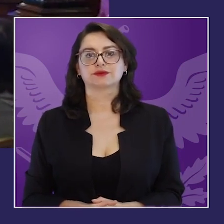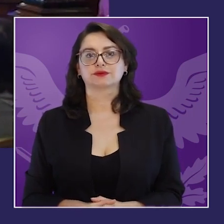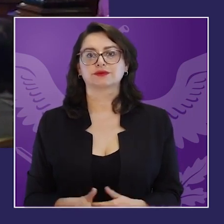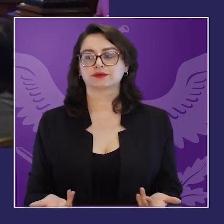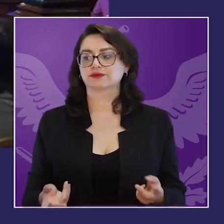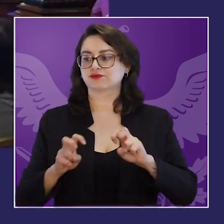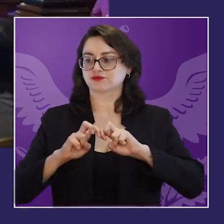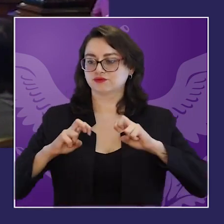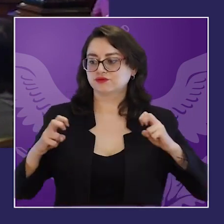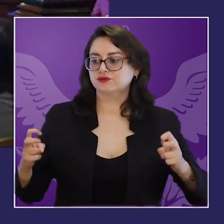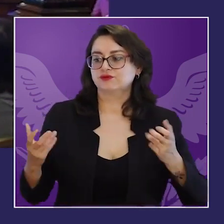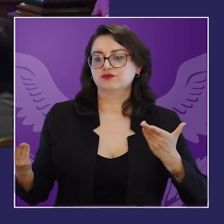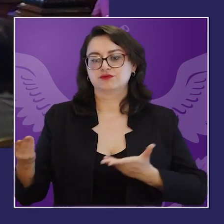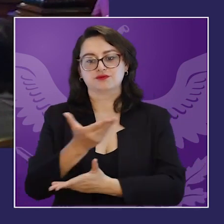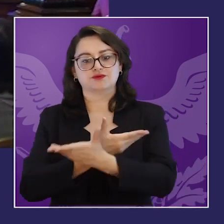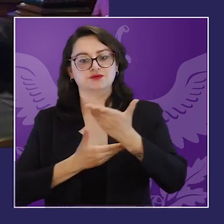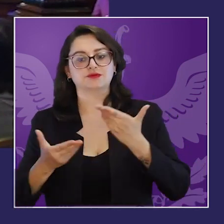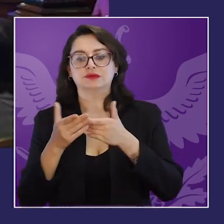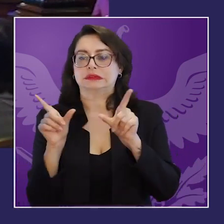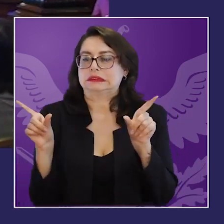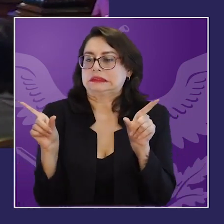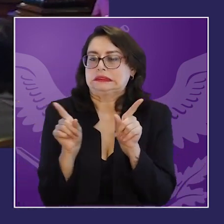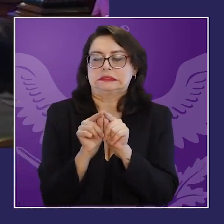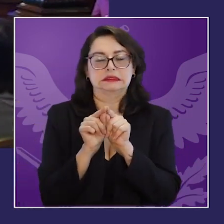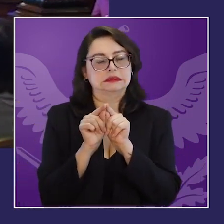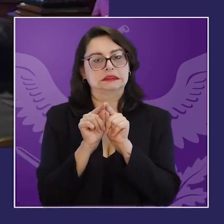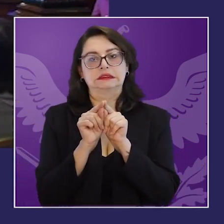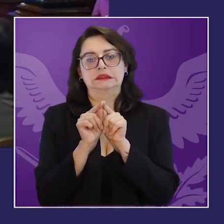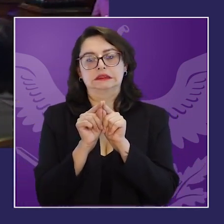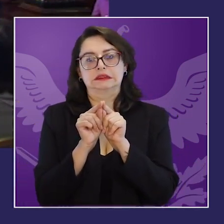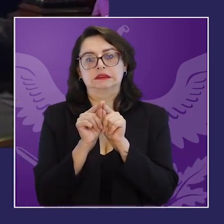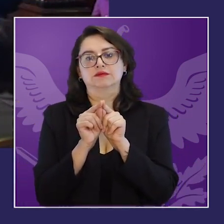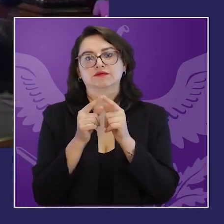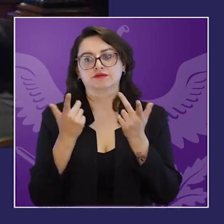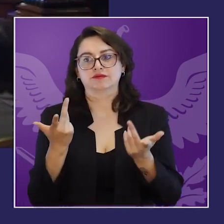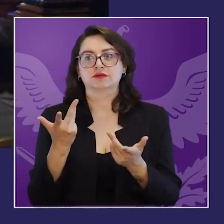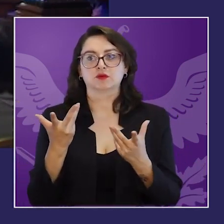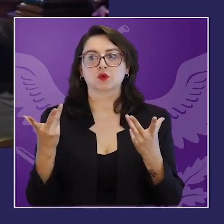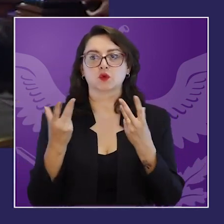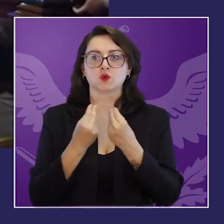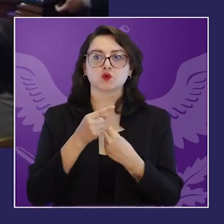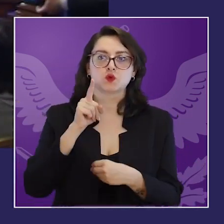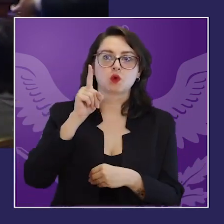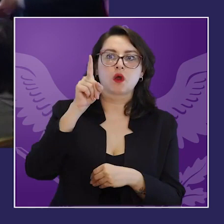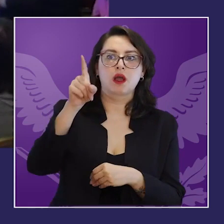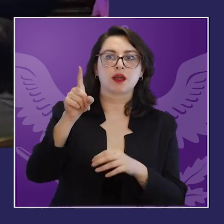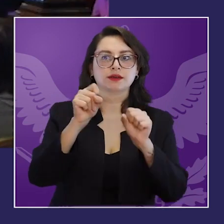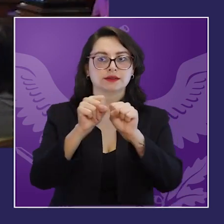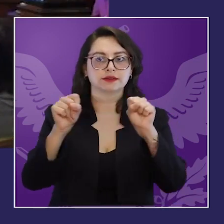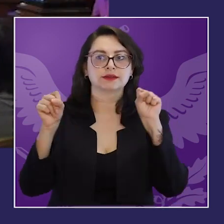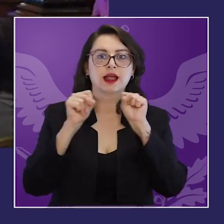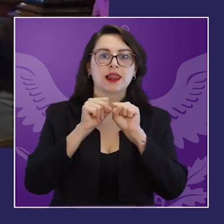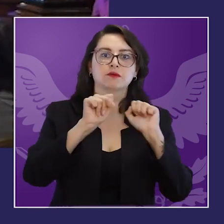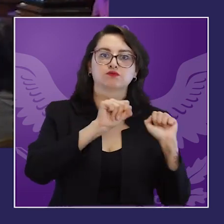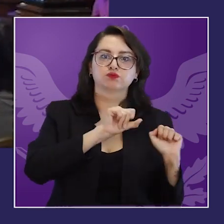Bueno, con el fin de este panel, déjenme ver, vamos a tener un cierre muy cortito, me parece que el cierre va a ser en